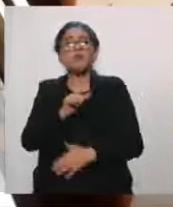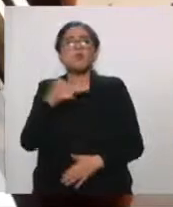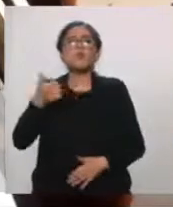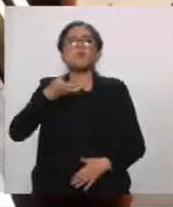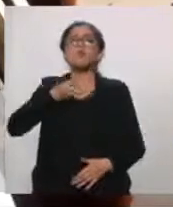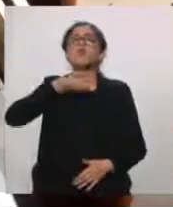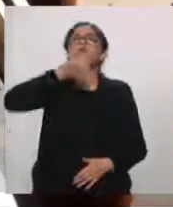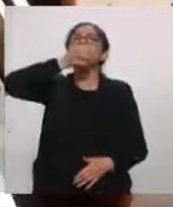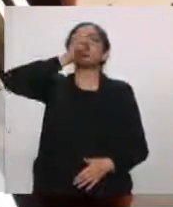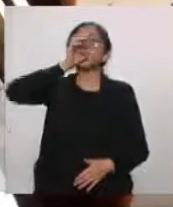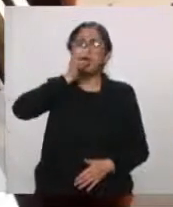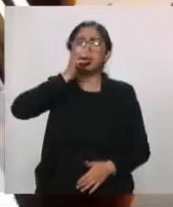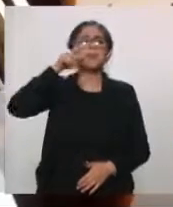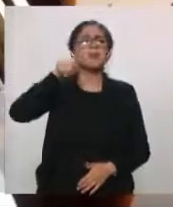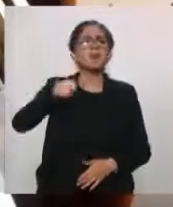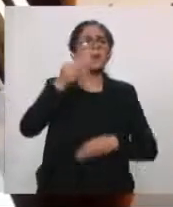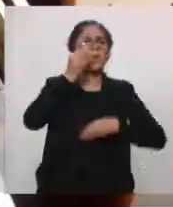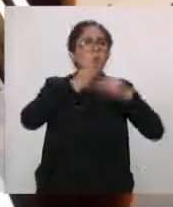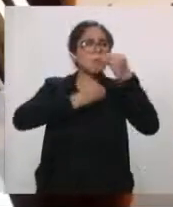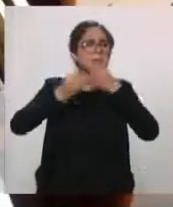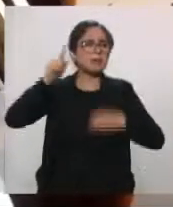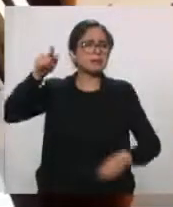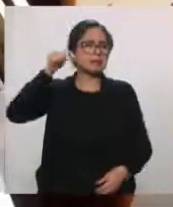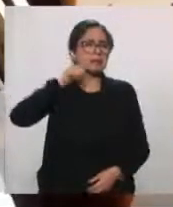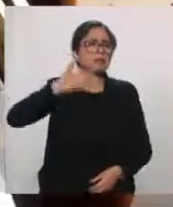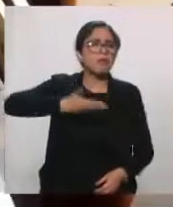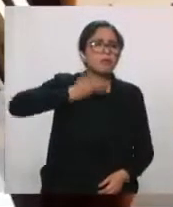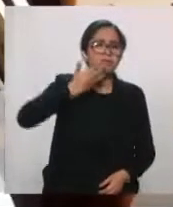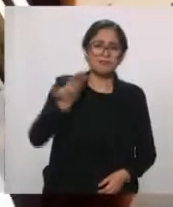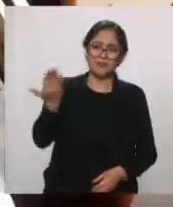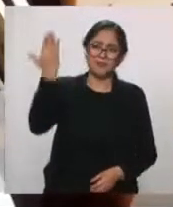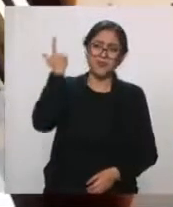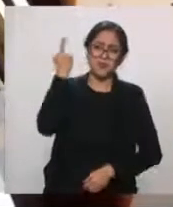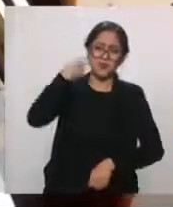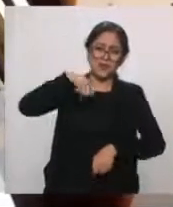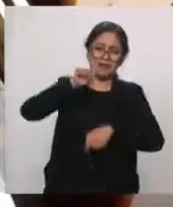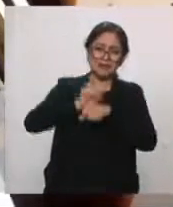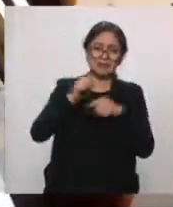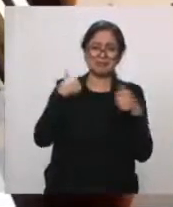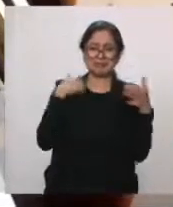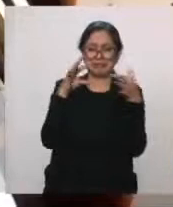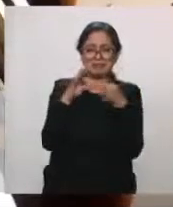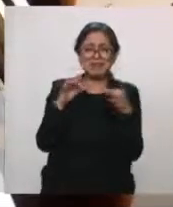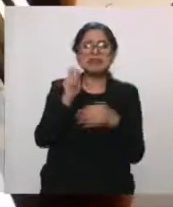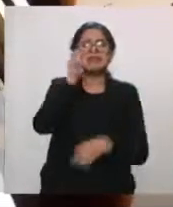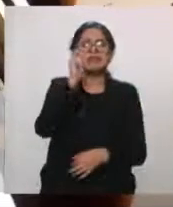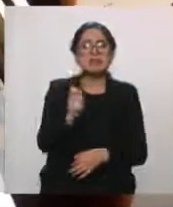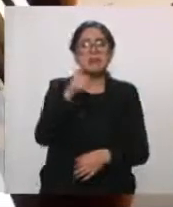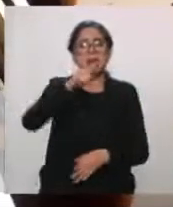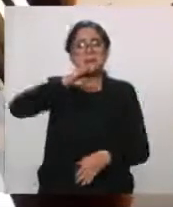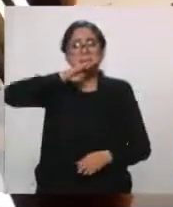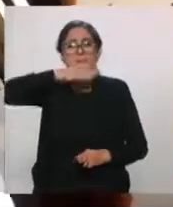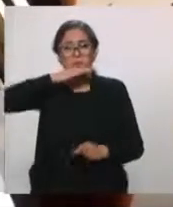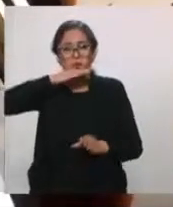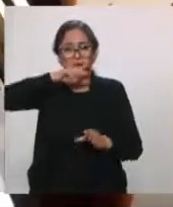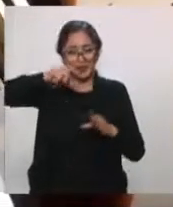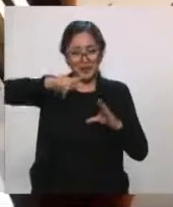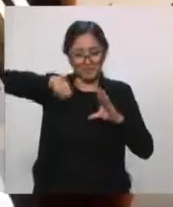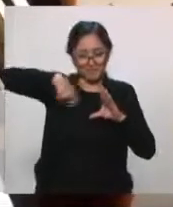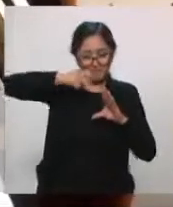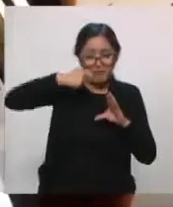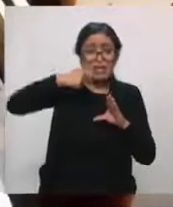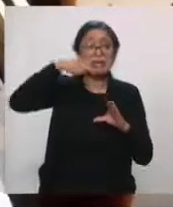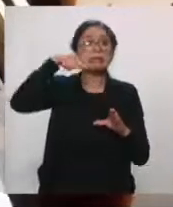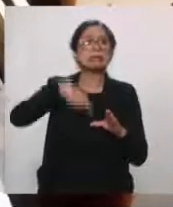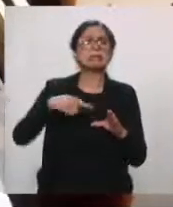como más tradicionales, les había contado la semana pasada, es el pozole. Hay que decir en primer lugar que el pozole es